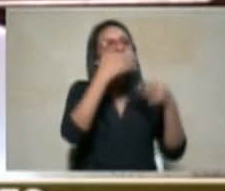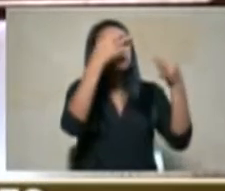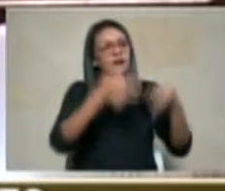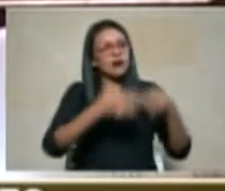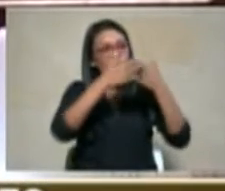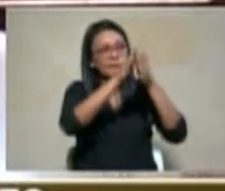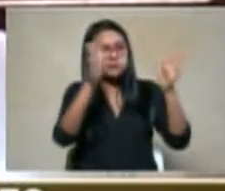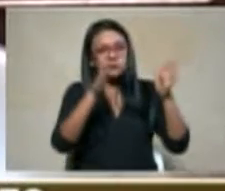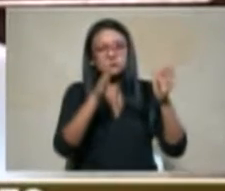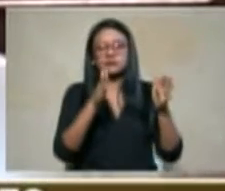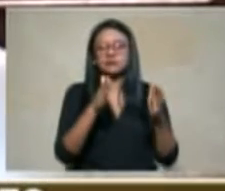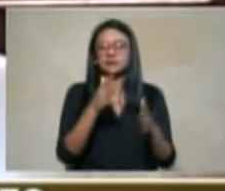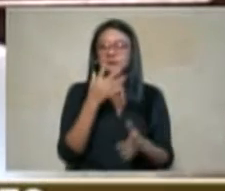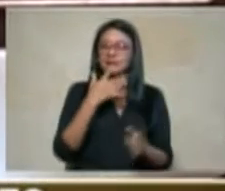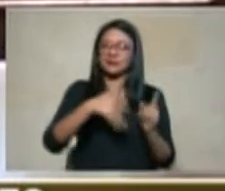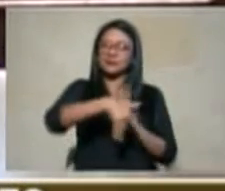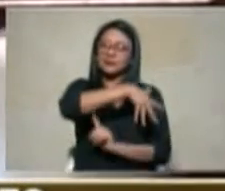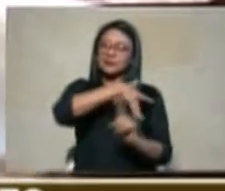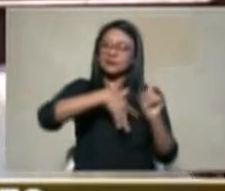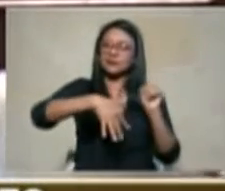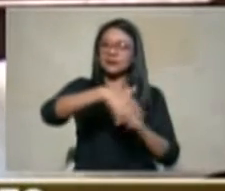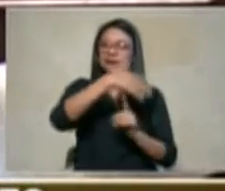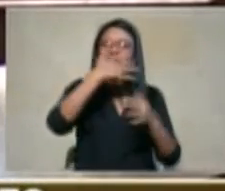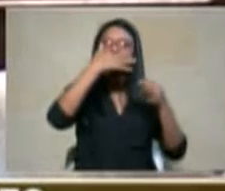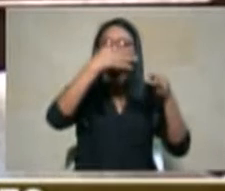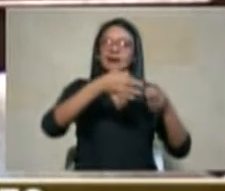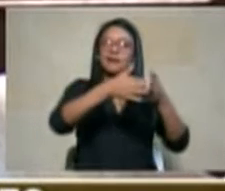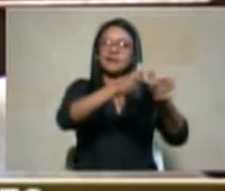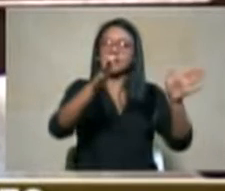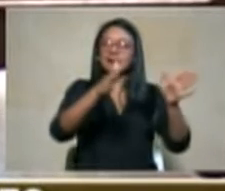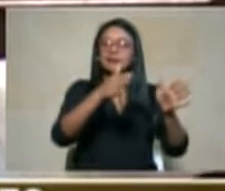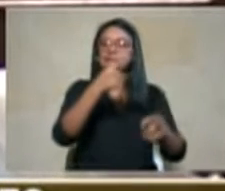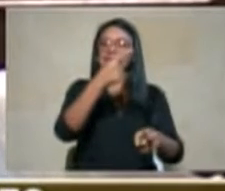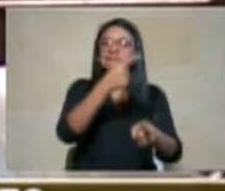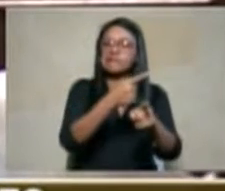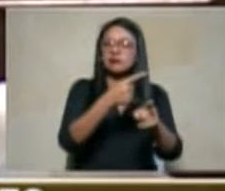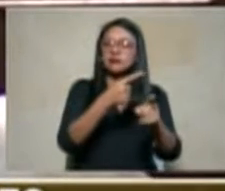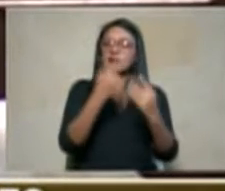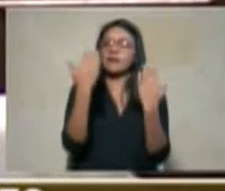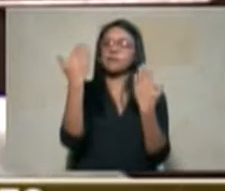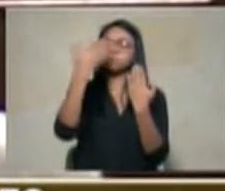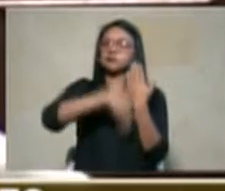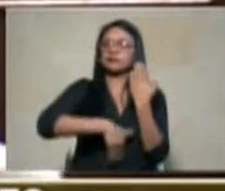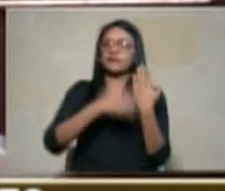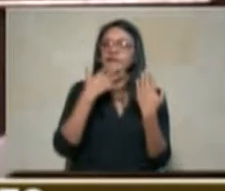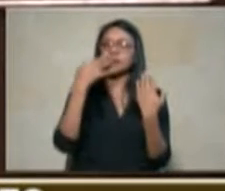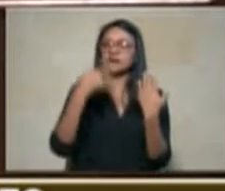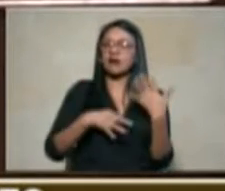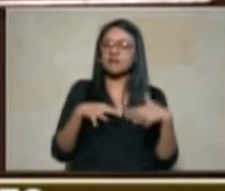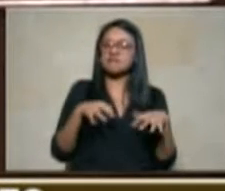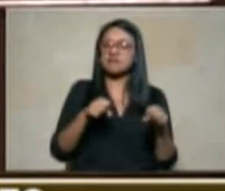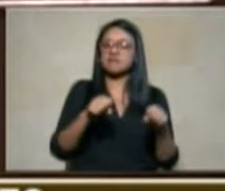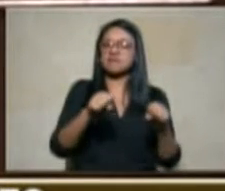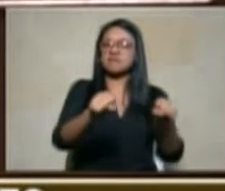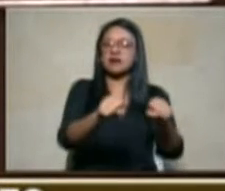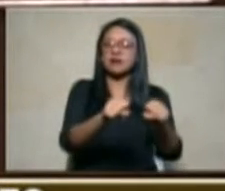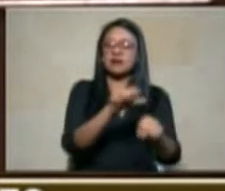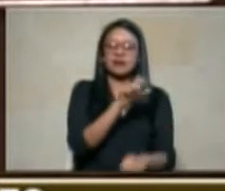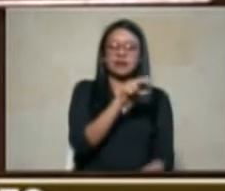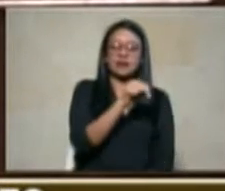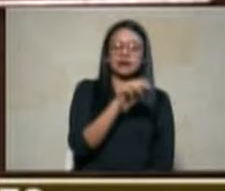Abierta. Para mí el contexto de Verdad Abierta no es un contexto fidedigno, está ocultando la verdad de las invasiones del ELN y del